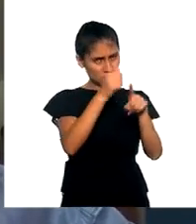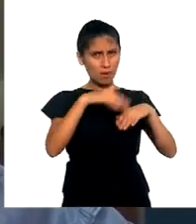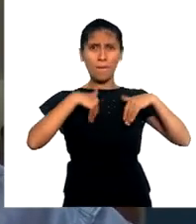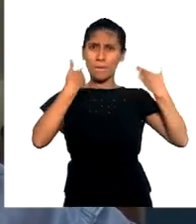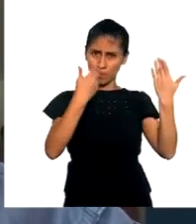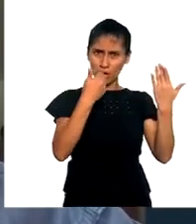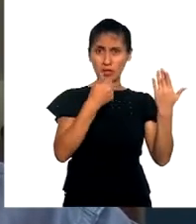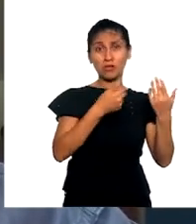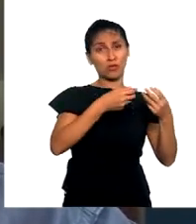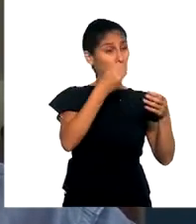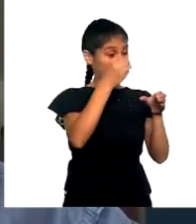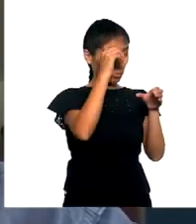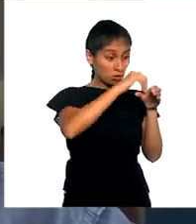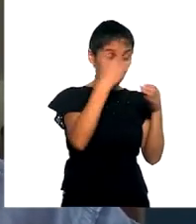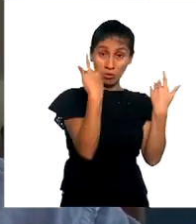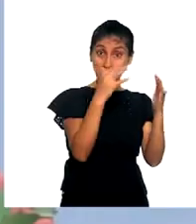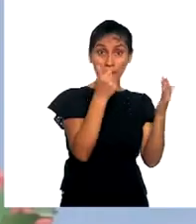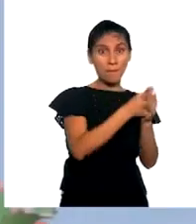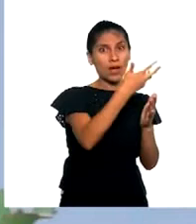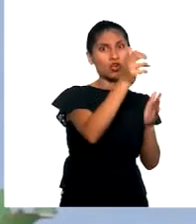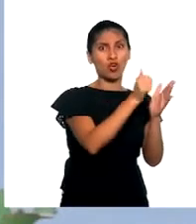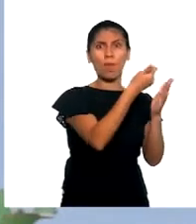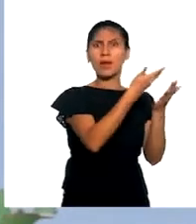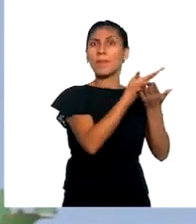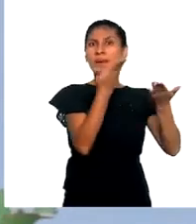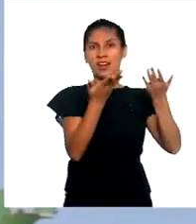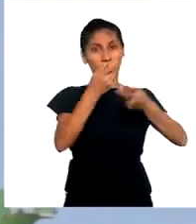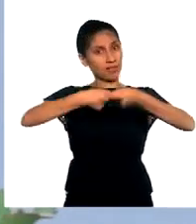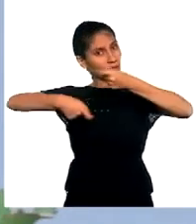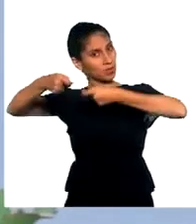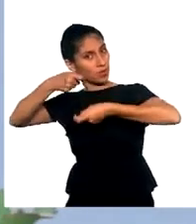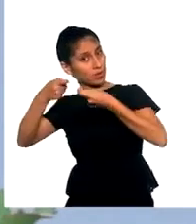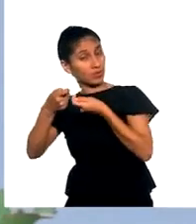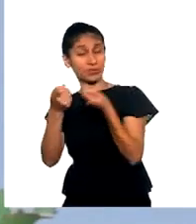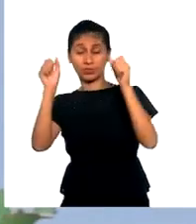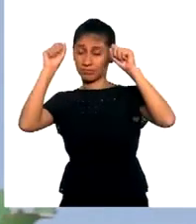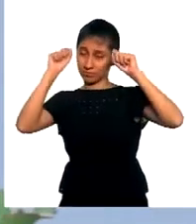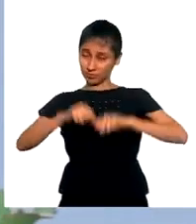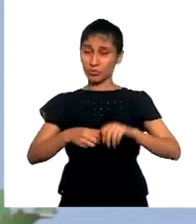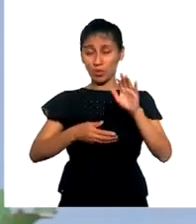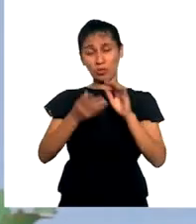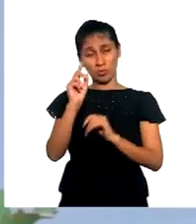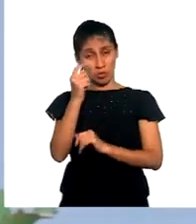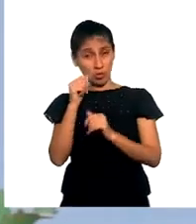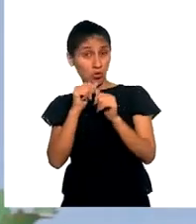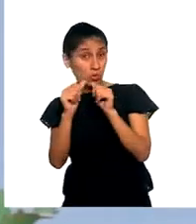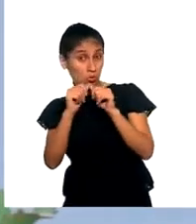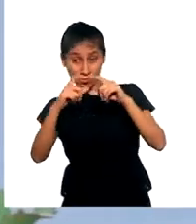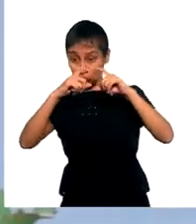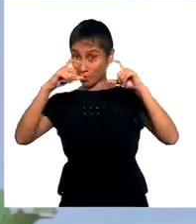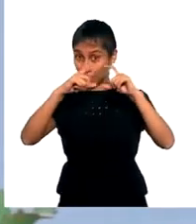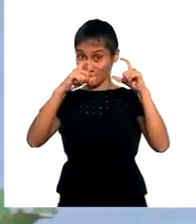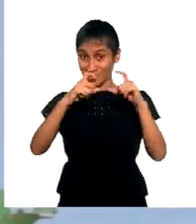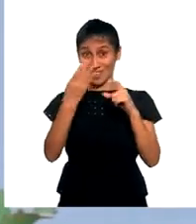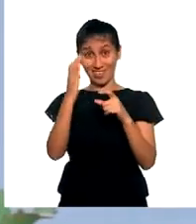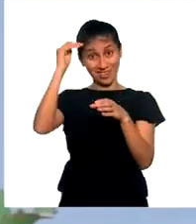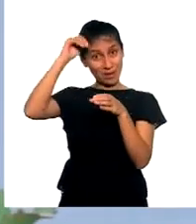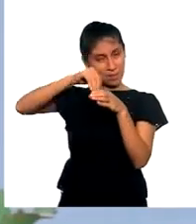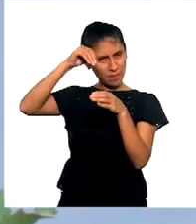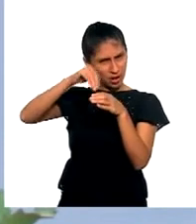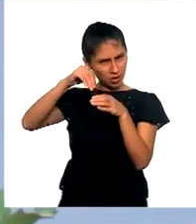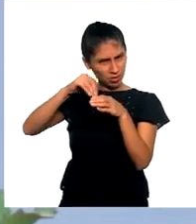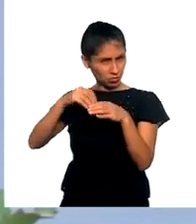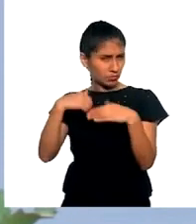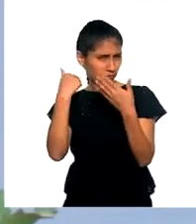o familiar o empresarial necesitas tener una cuenta en el banco tiene muchas ventajas pero si no todas las personas tienen acceso